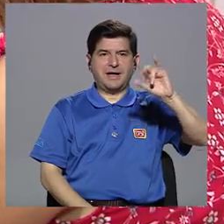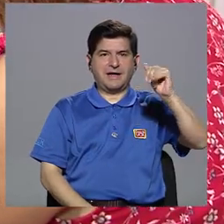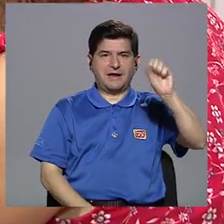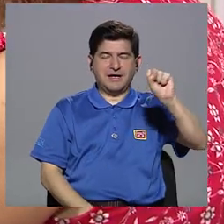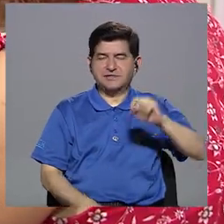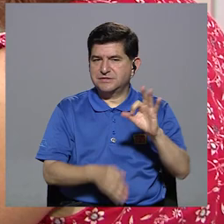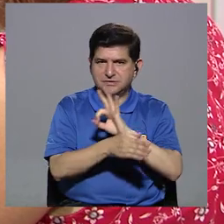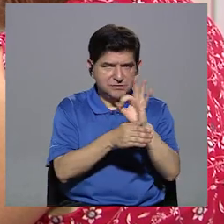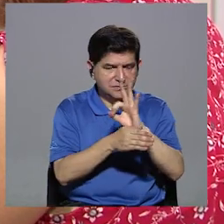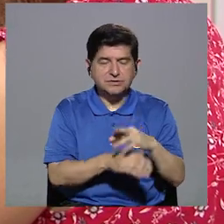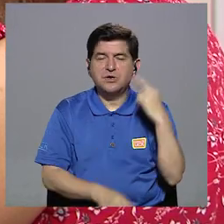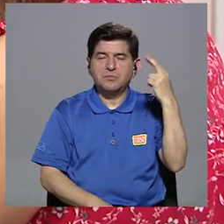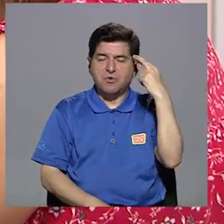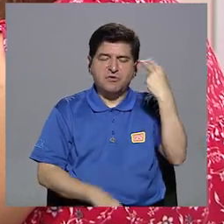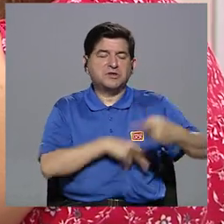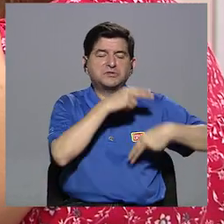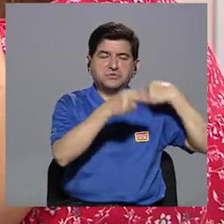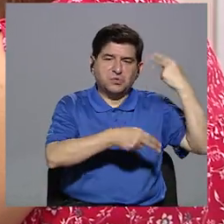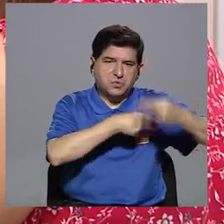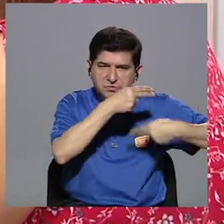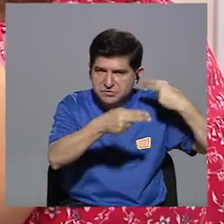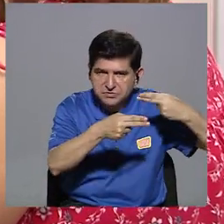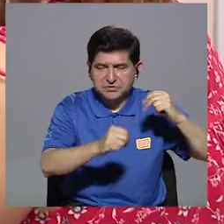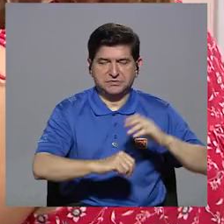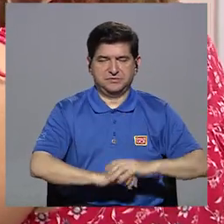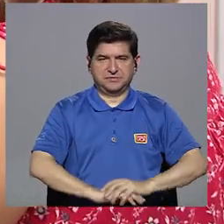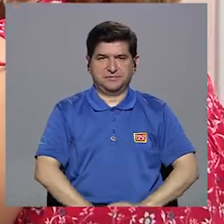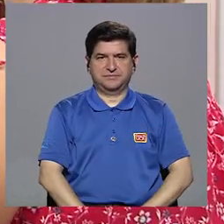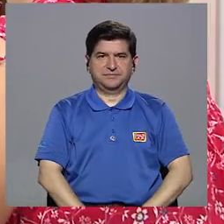por aspectos hereditarios